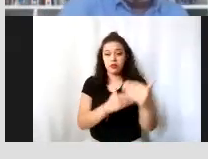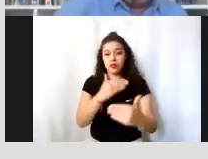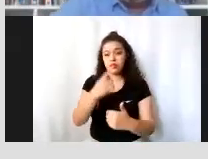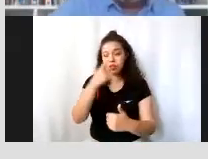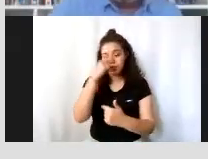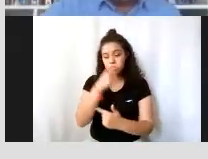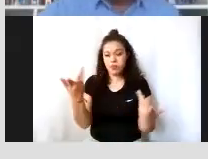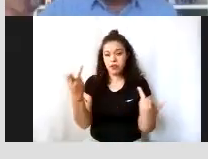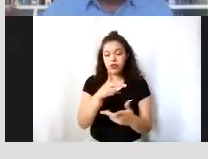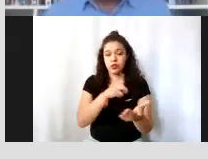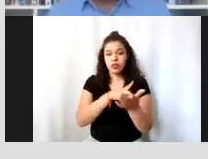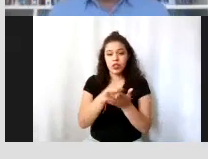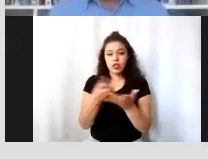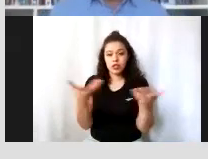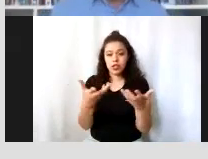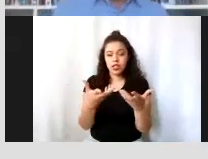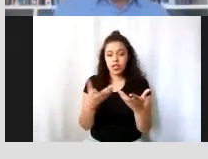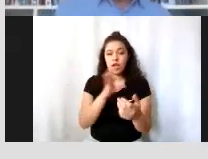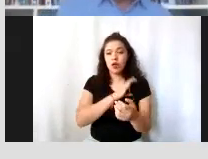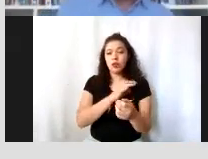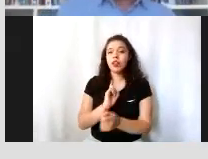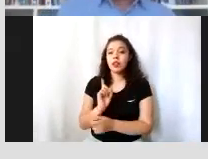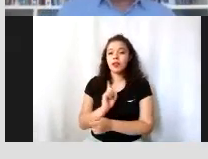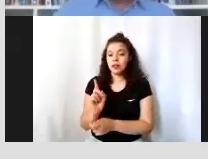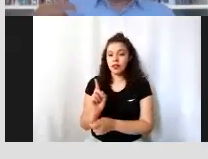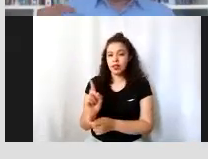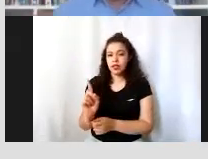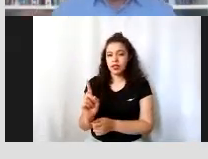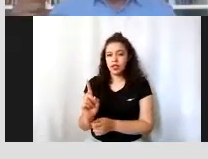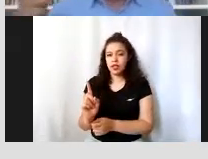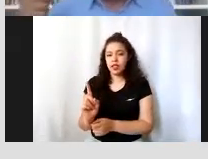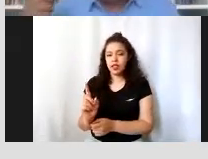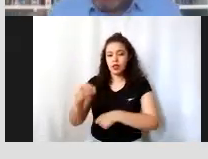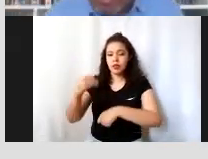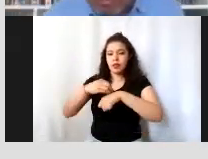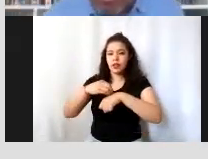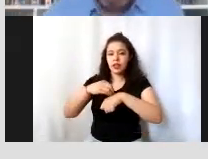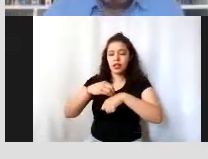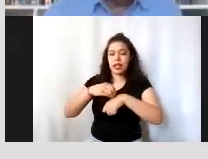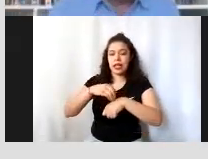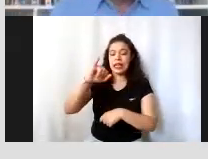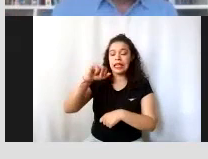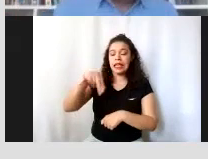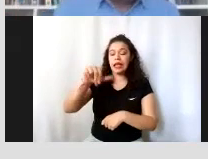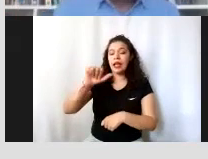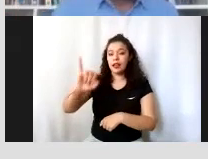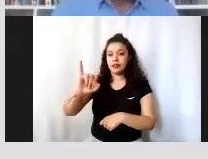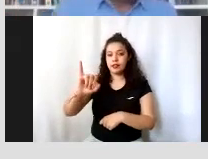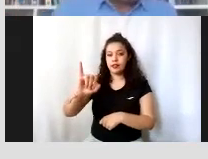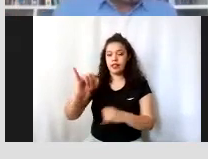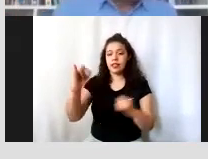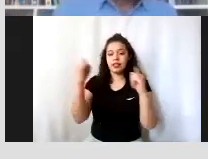ejercicio de estos derechos, puede acudir, ahí ustedes pongan, al INAI, al